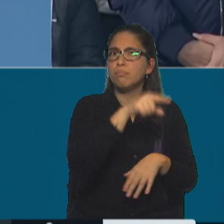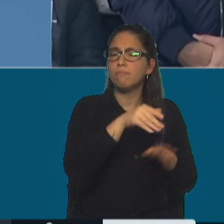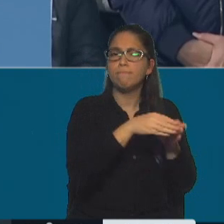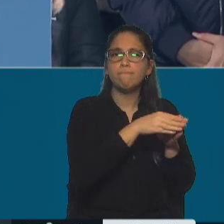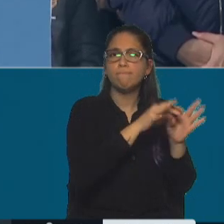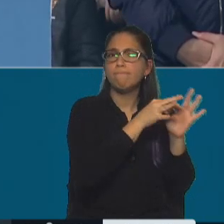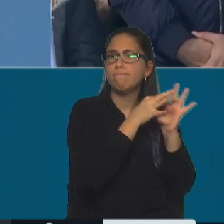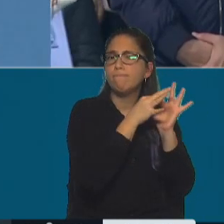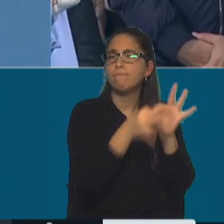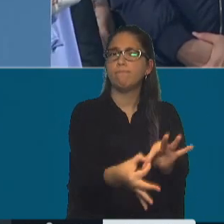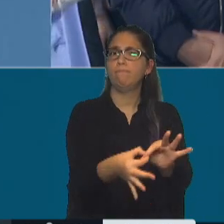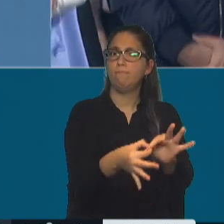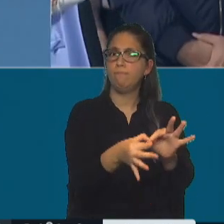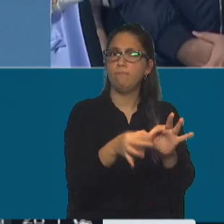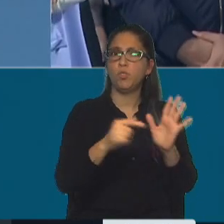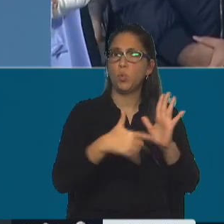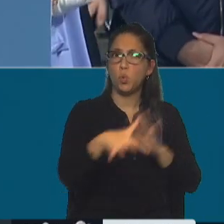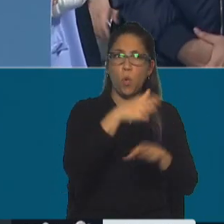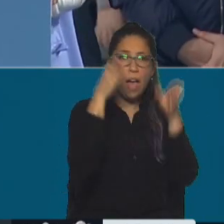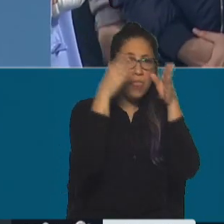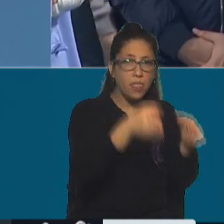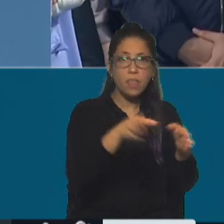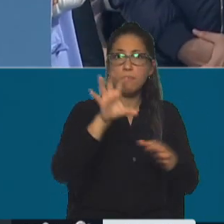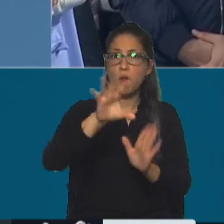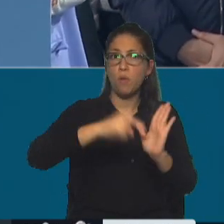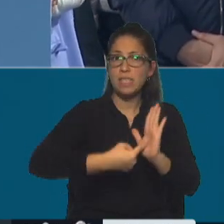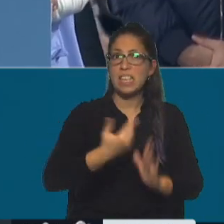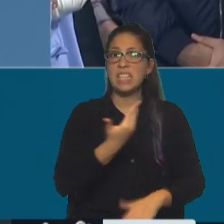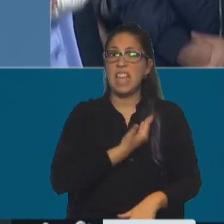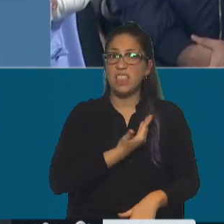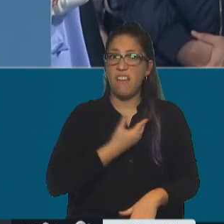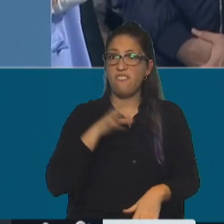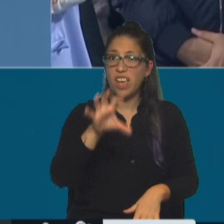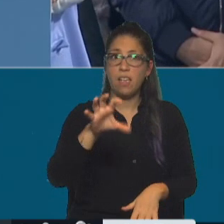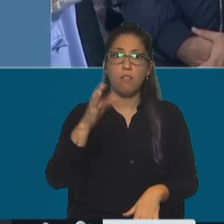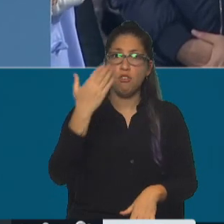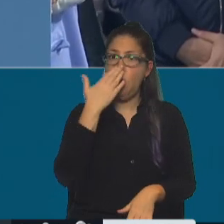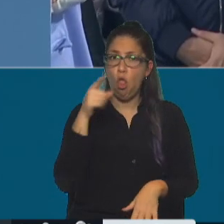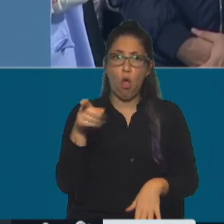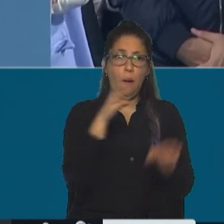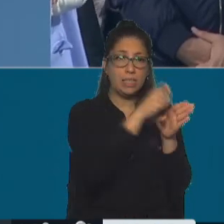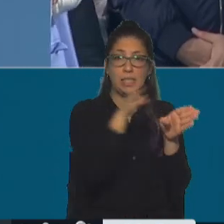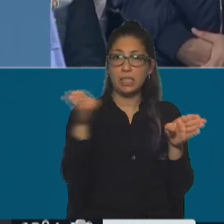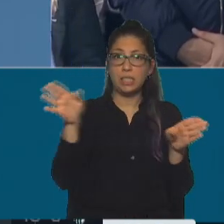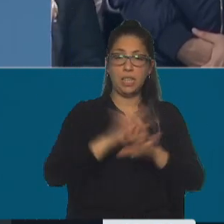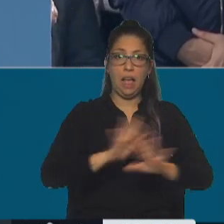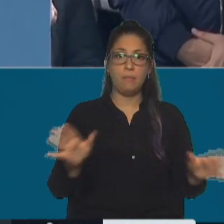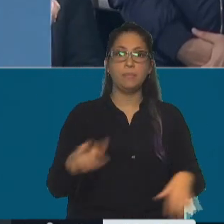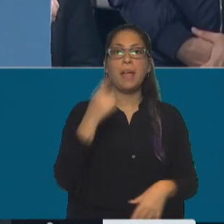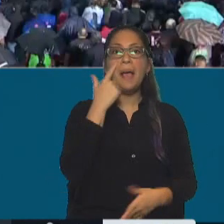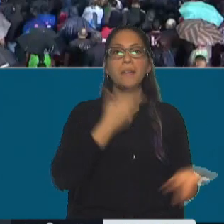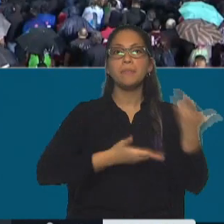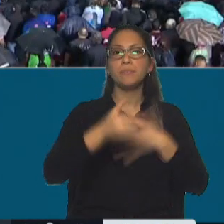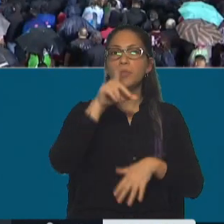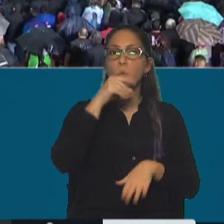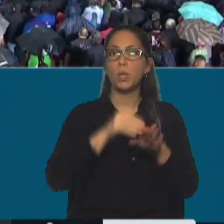es la Ciudad de Buenos Aires, la provincia, Santa Fe, Córdoba, y ahí trabaja. Vamos a compartir algunos tuits hablando de Juntos